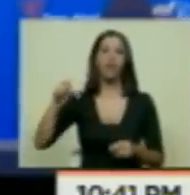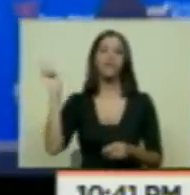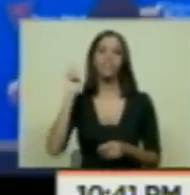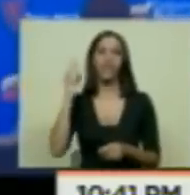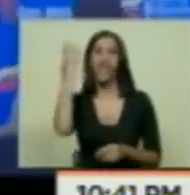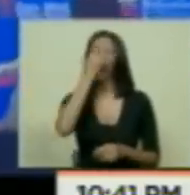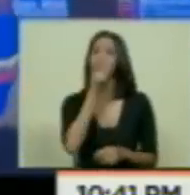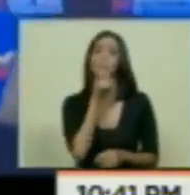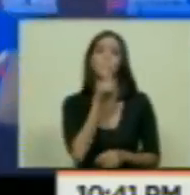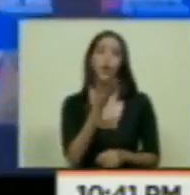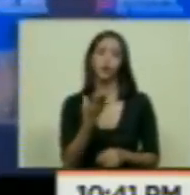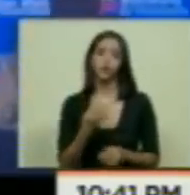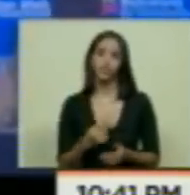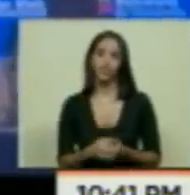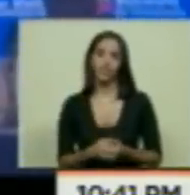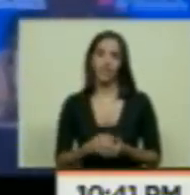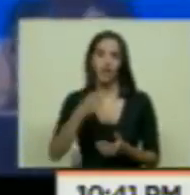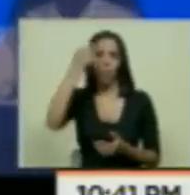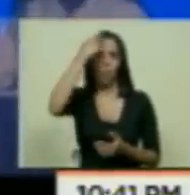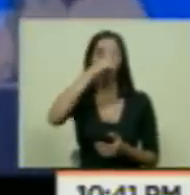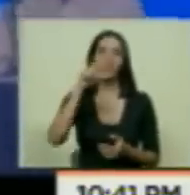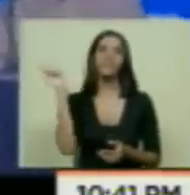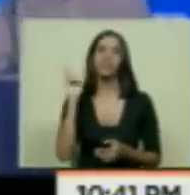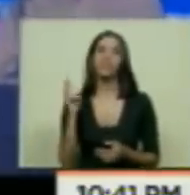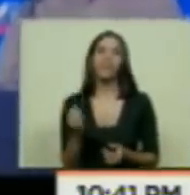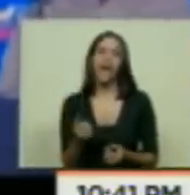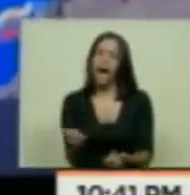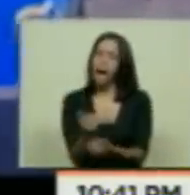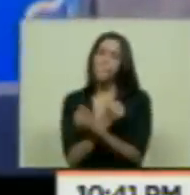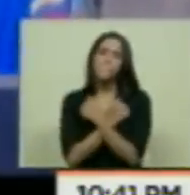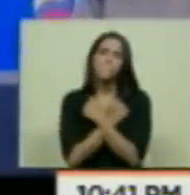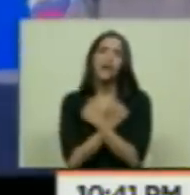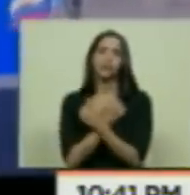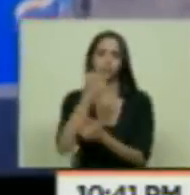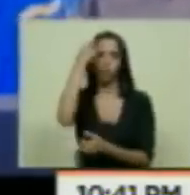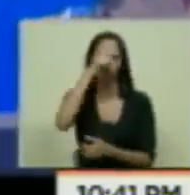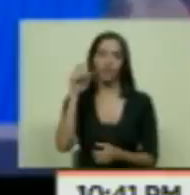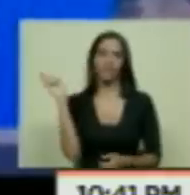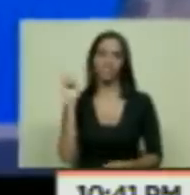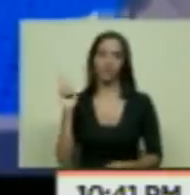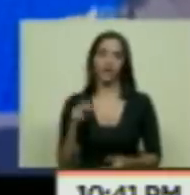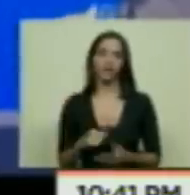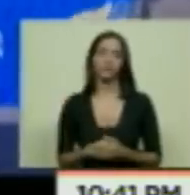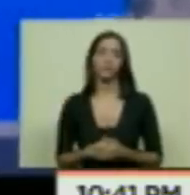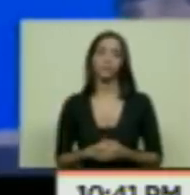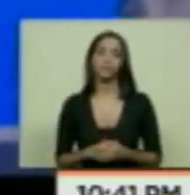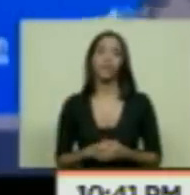hermoso pueblo de Venezuela, amado pueblo de Venezuela, que ha hecho